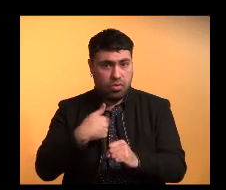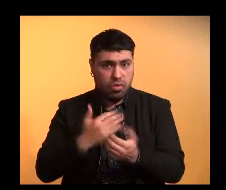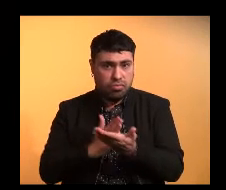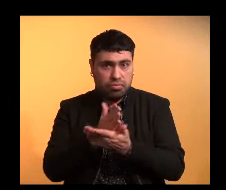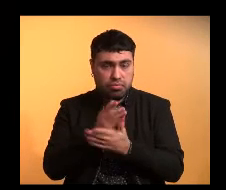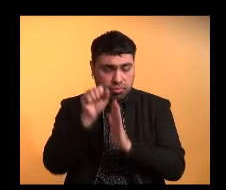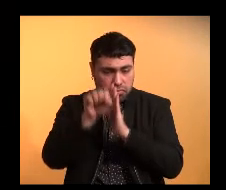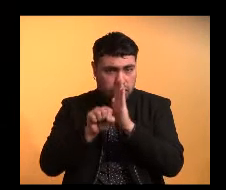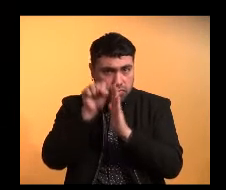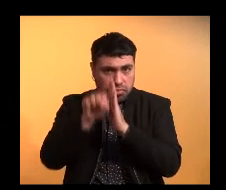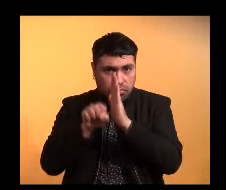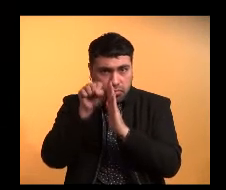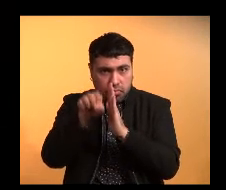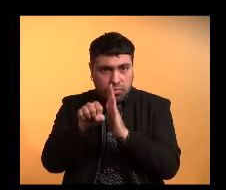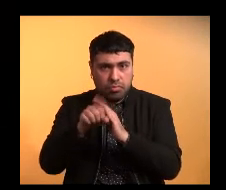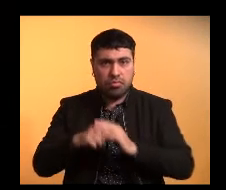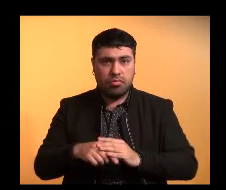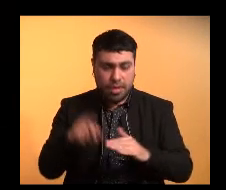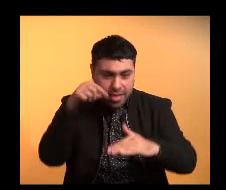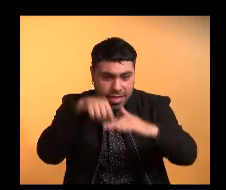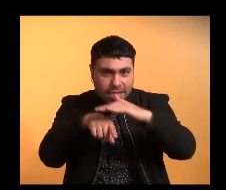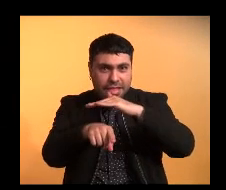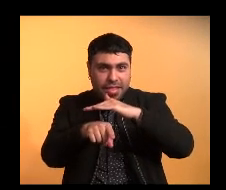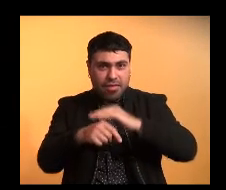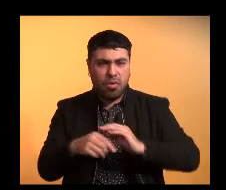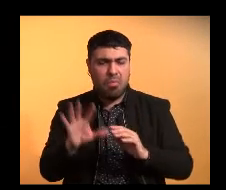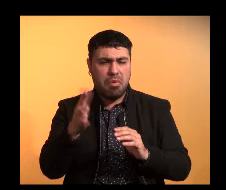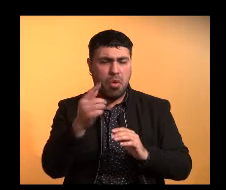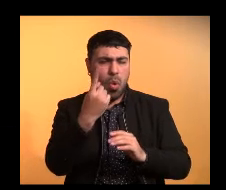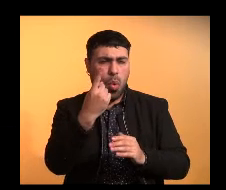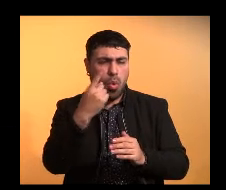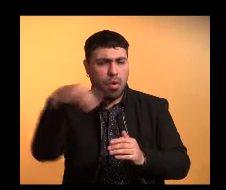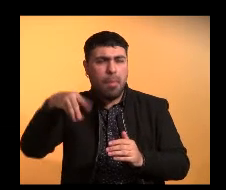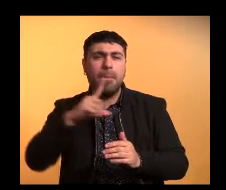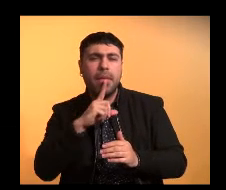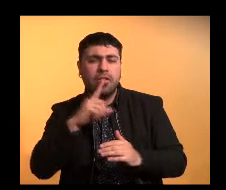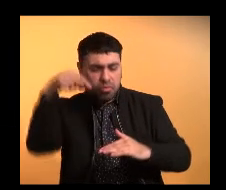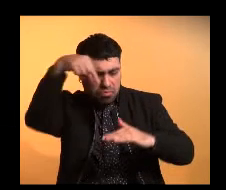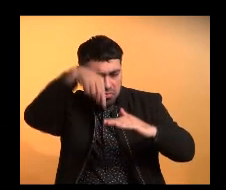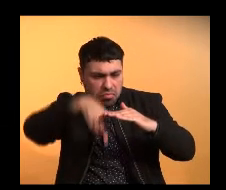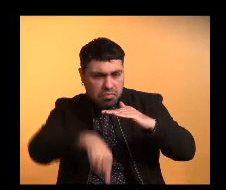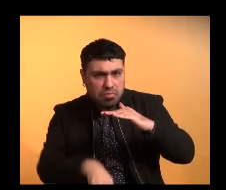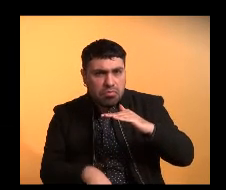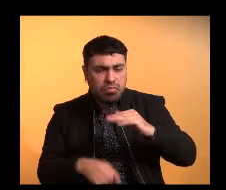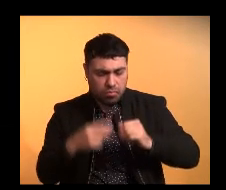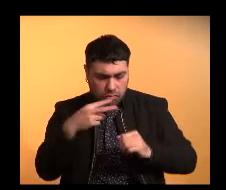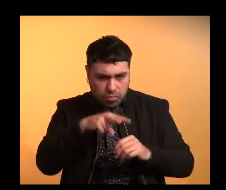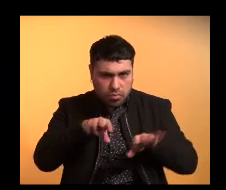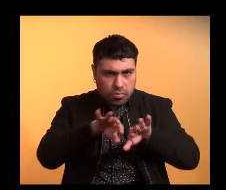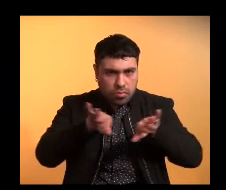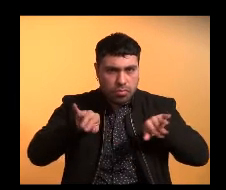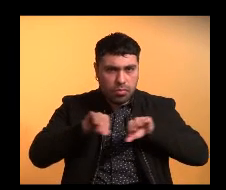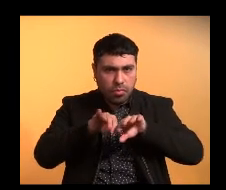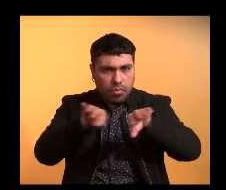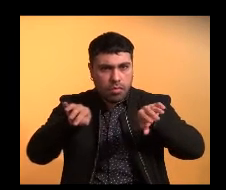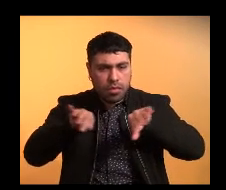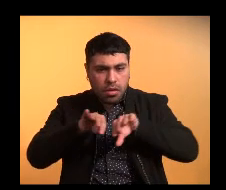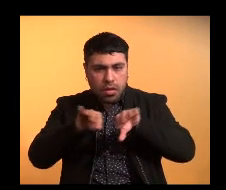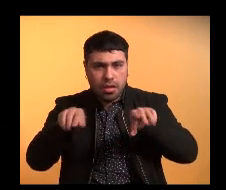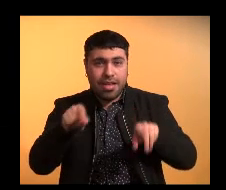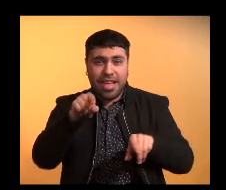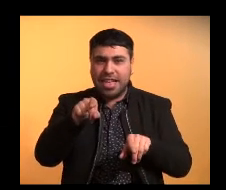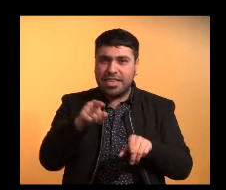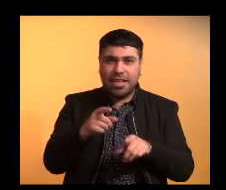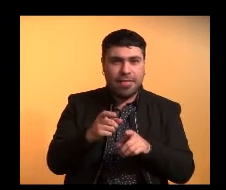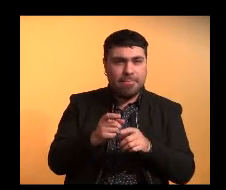que está bajo el agua. Eso debe ser 1 metro y medio de profundidad. Y ahí fíjense que hay algas verdes, ahí todas esas